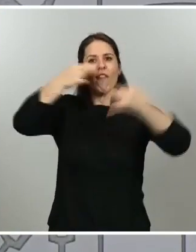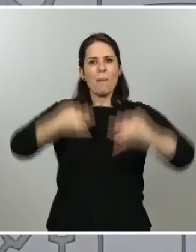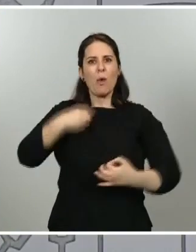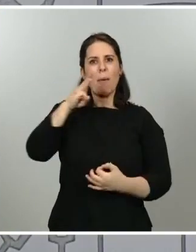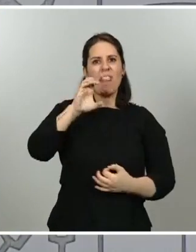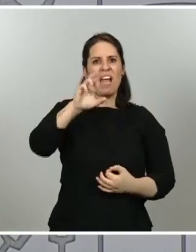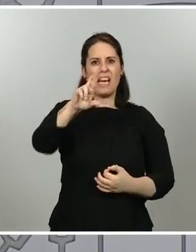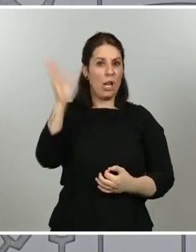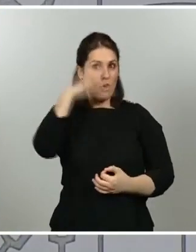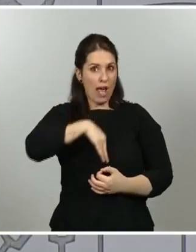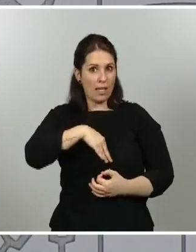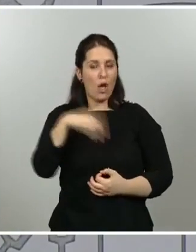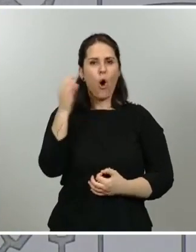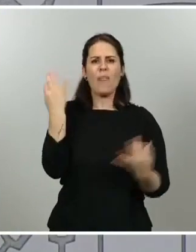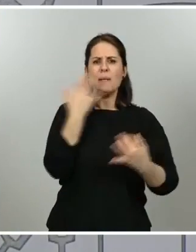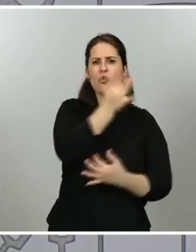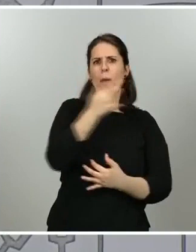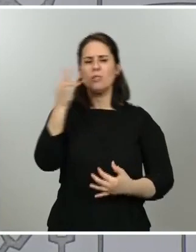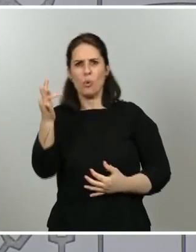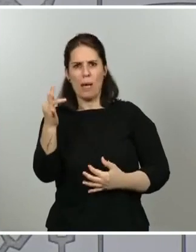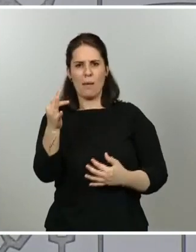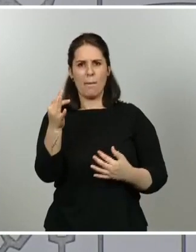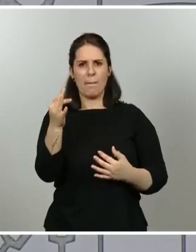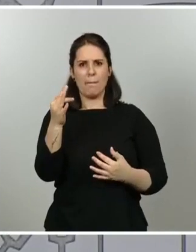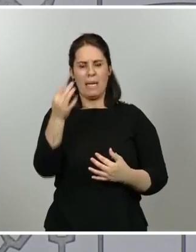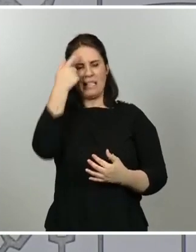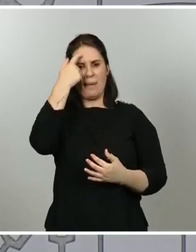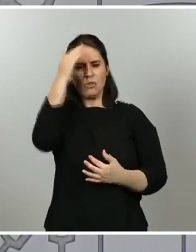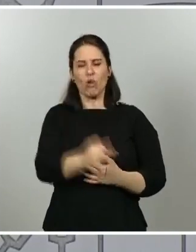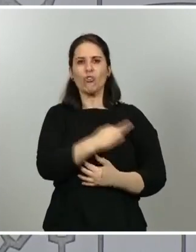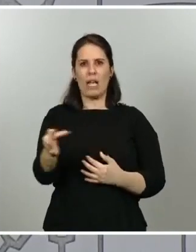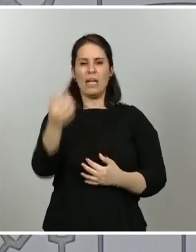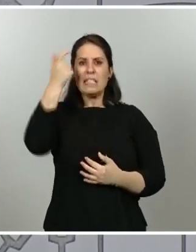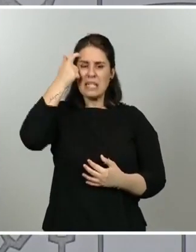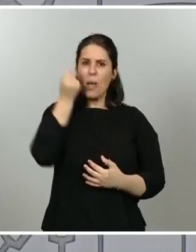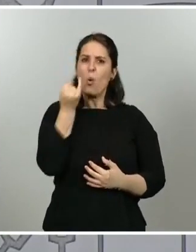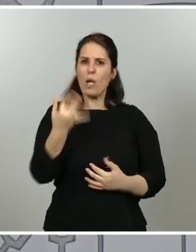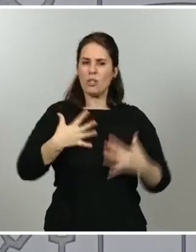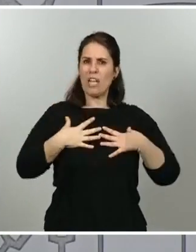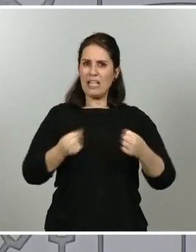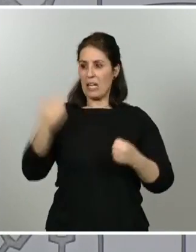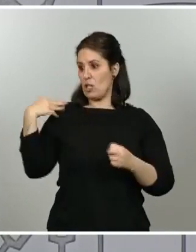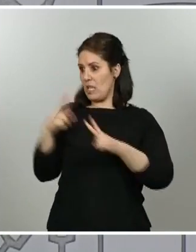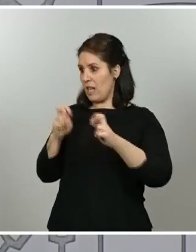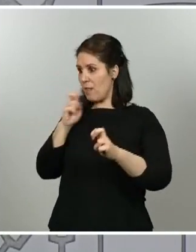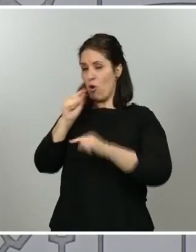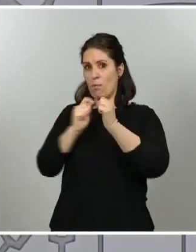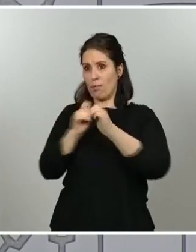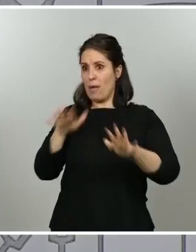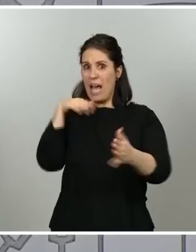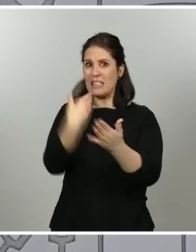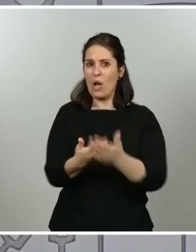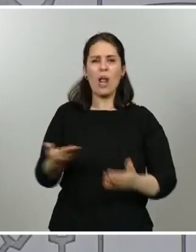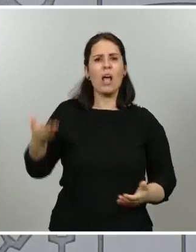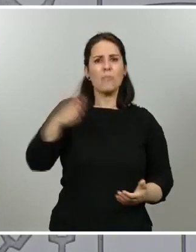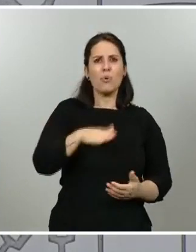¿Tendríamos que sumar ambas cifras para ver el total de infectados? ¿Se sabe cuántos sanitarios han fallecido desde el inicio de la pandemia? Pero no he entendido bien las cifras del